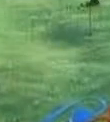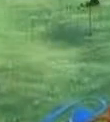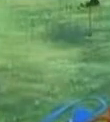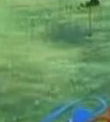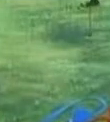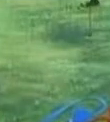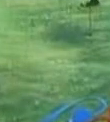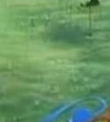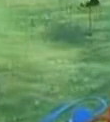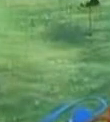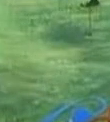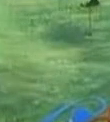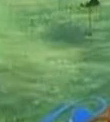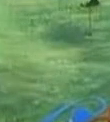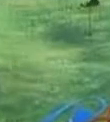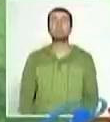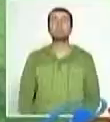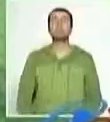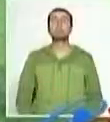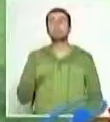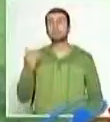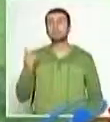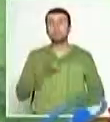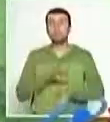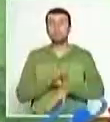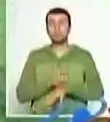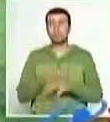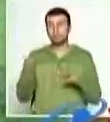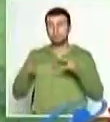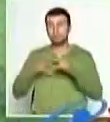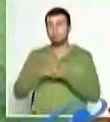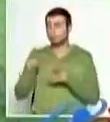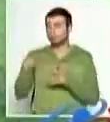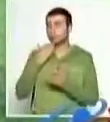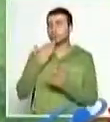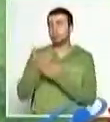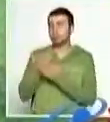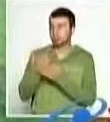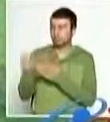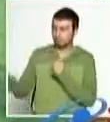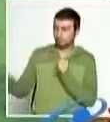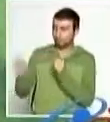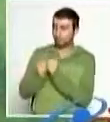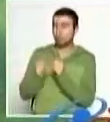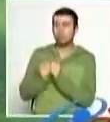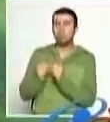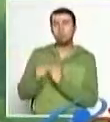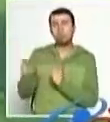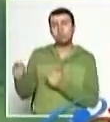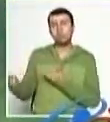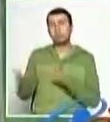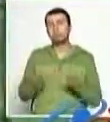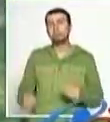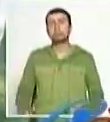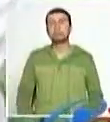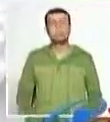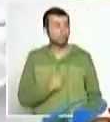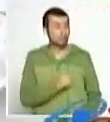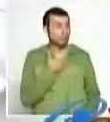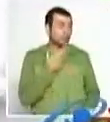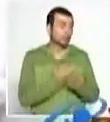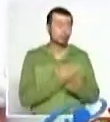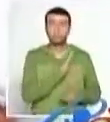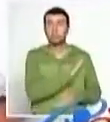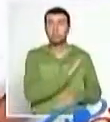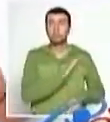también al manejo de la medicina integral. Muchas gracias por estar con nosotros. Bienvenido, médico. Muchas gracias, doctor Rojas,